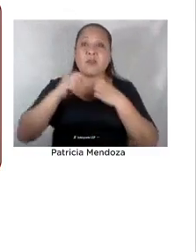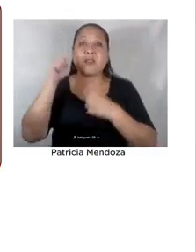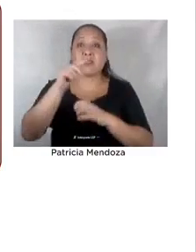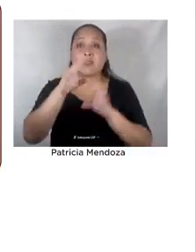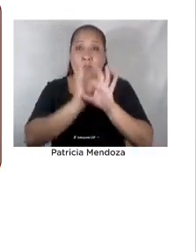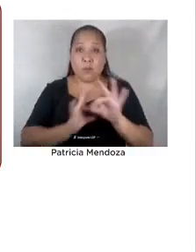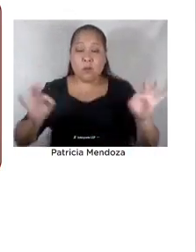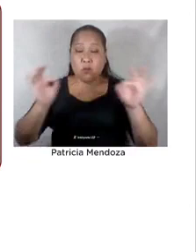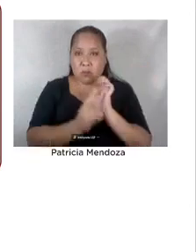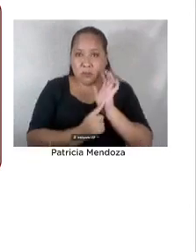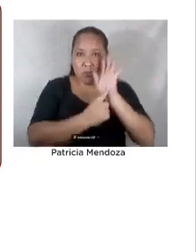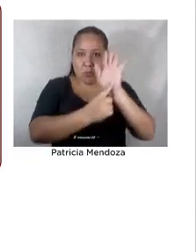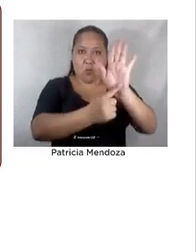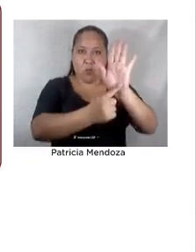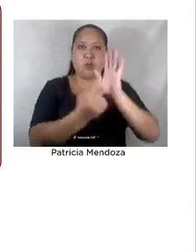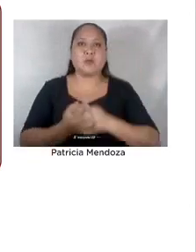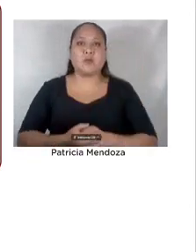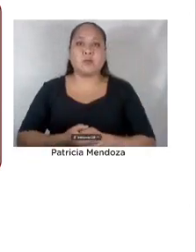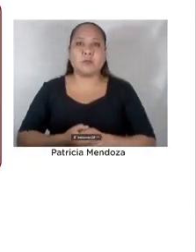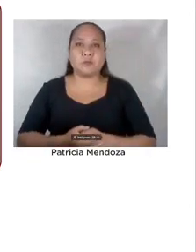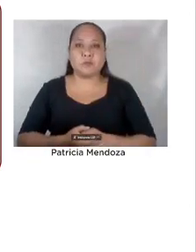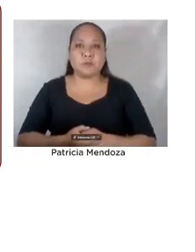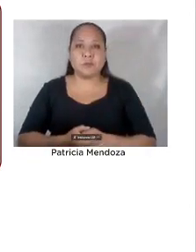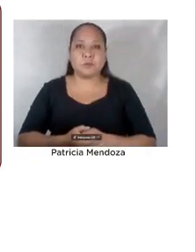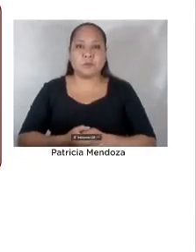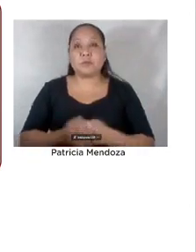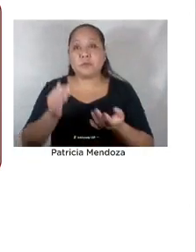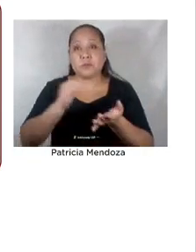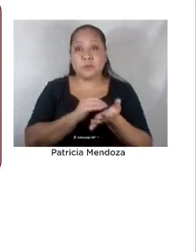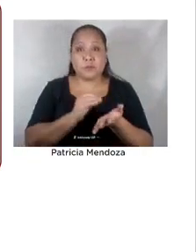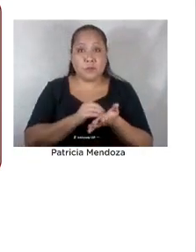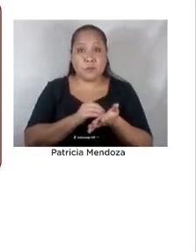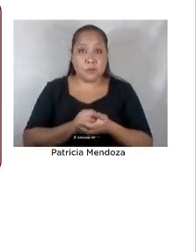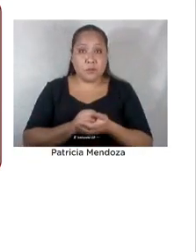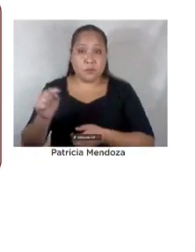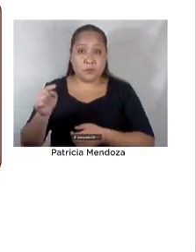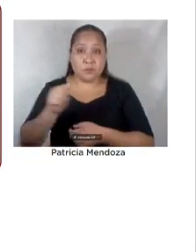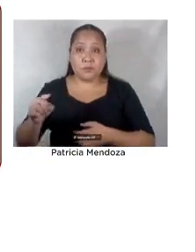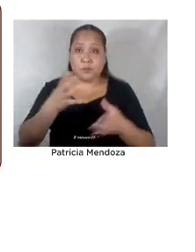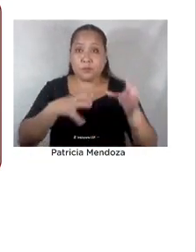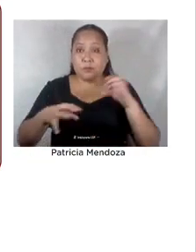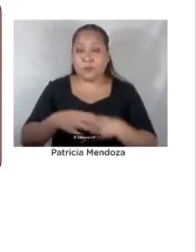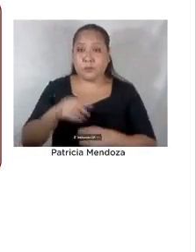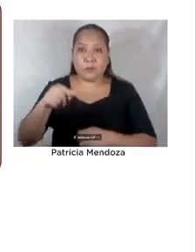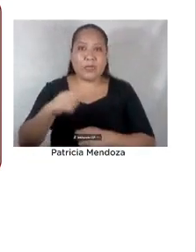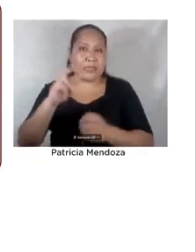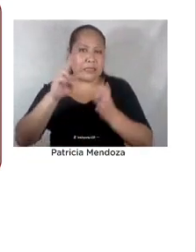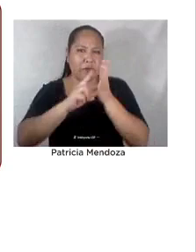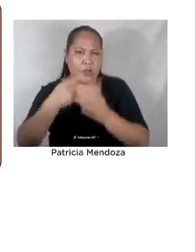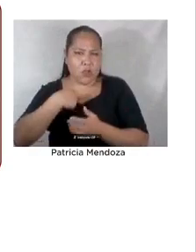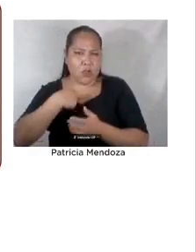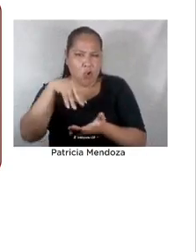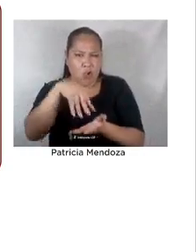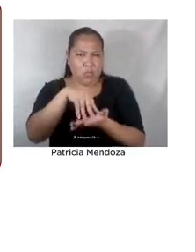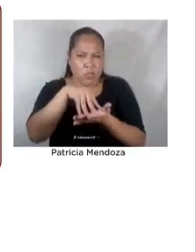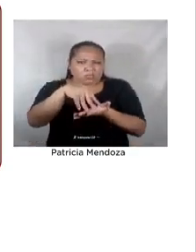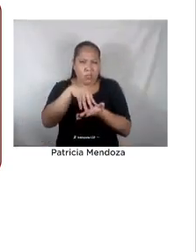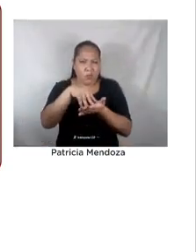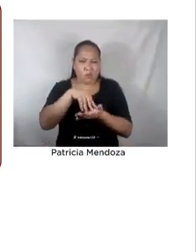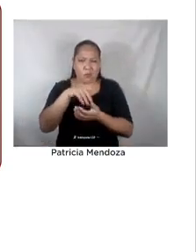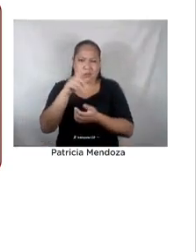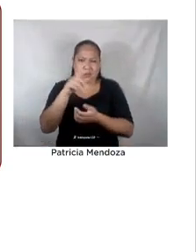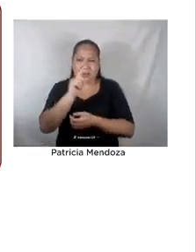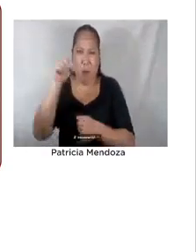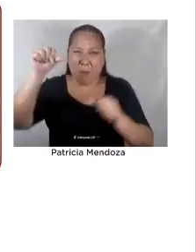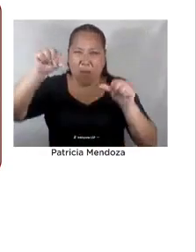que las exprese y que nuevamente el hacerlo no me vuelve débil, no está mal, ya lo